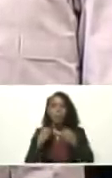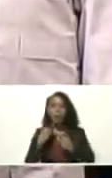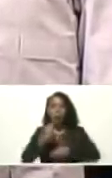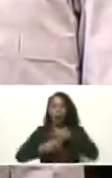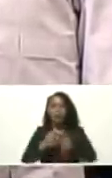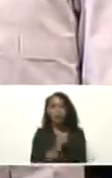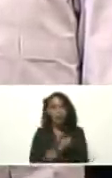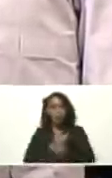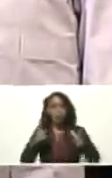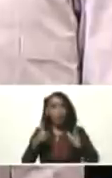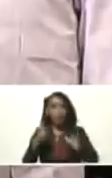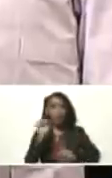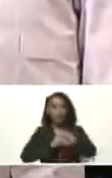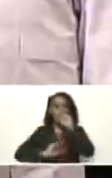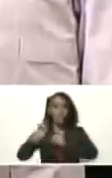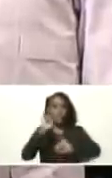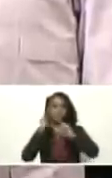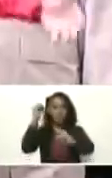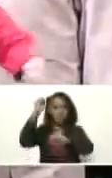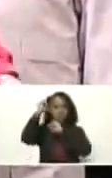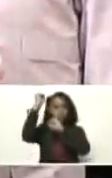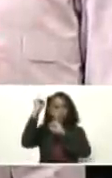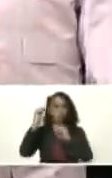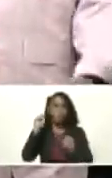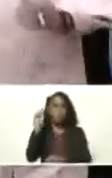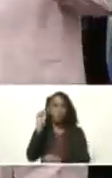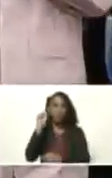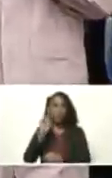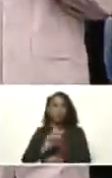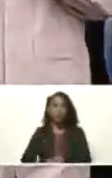libre y para vencer. Punto.